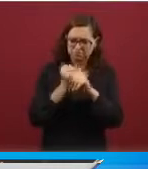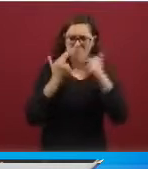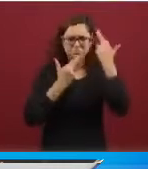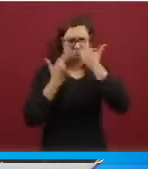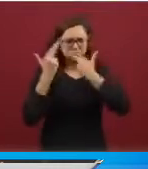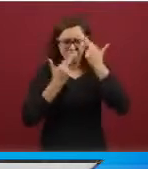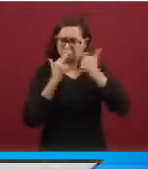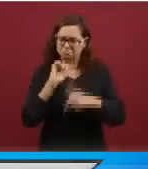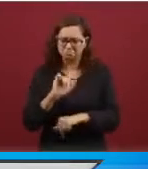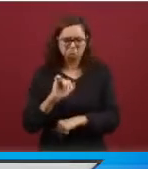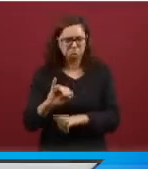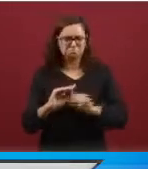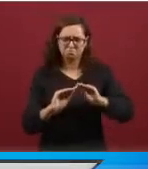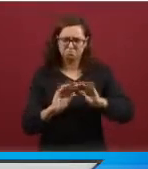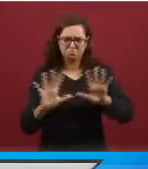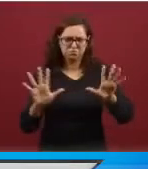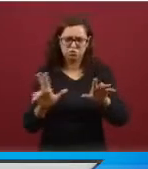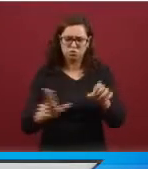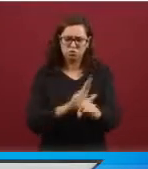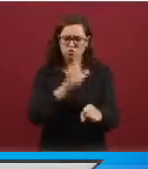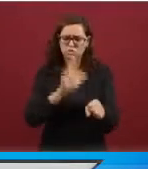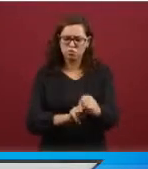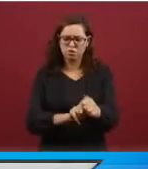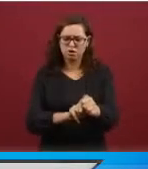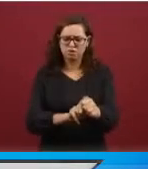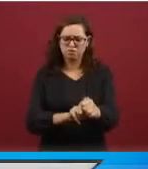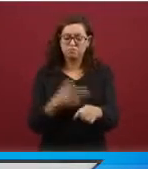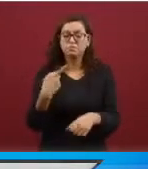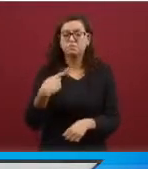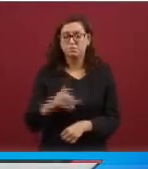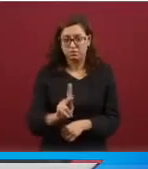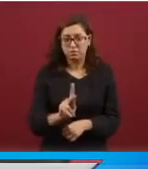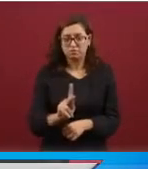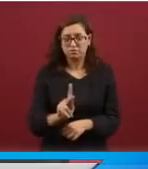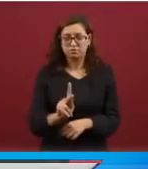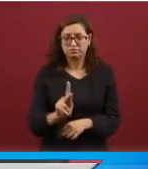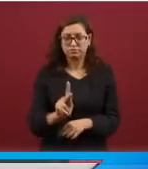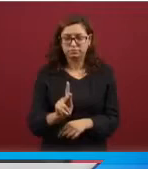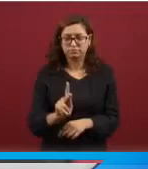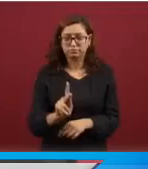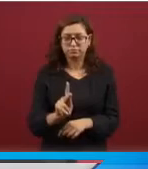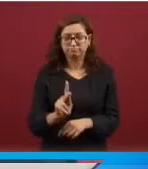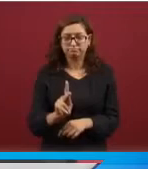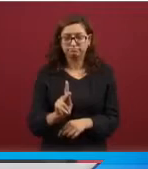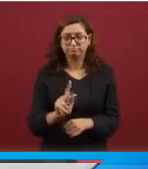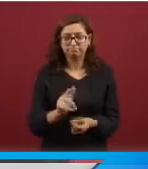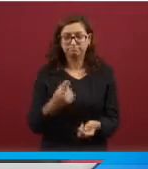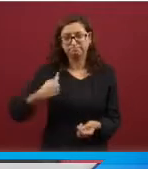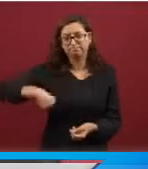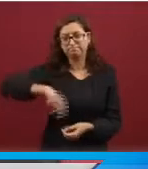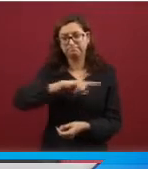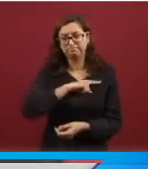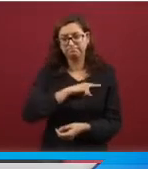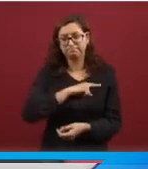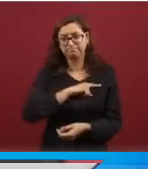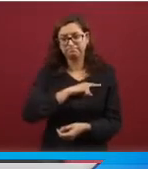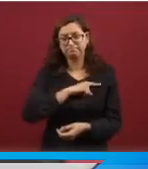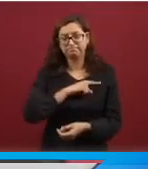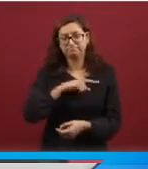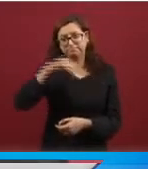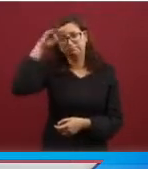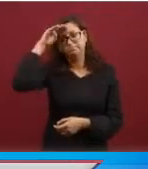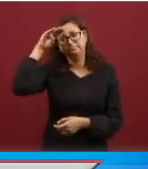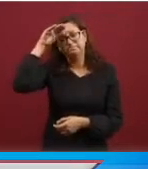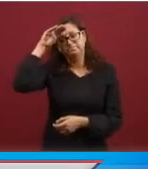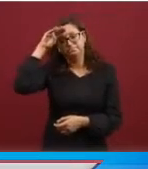por Videgaray, incluso de cómo se nombra empresario del año al director de este periódico por 2 ocasiones por Peña Nieto, lo que lo vuelve a todas luces